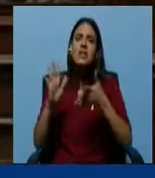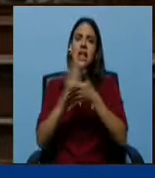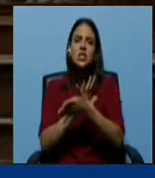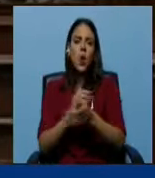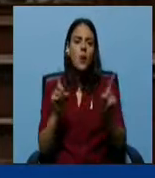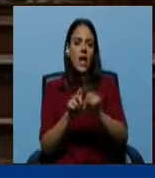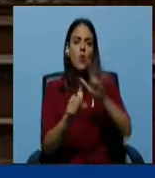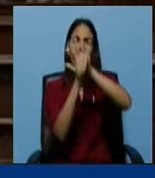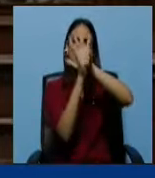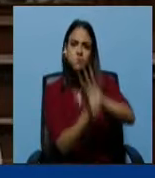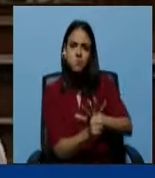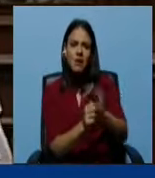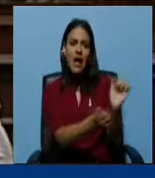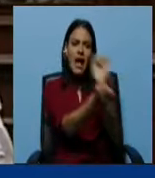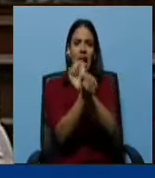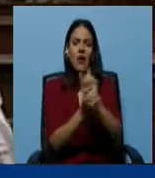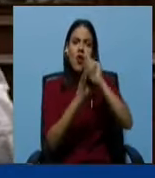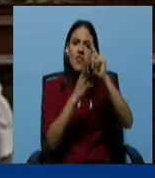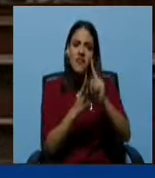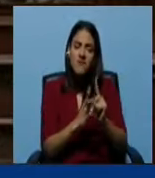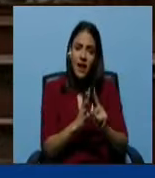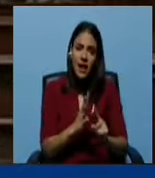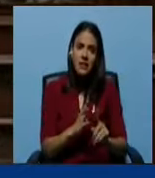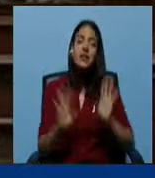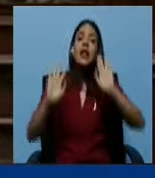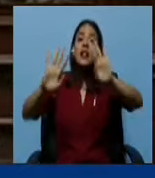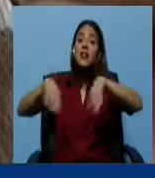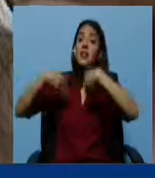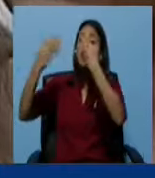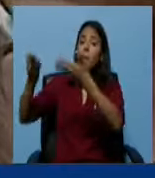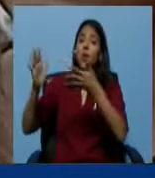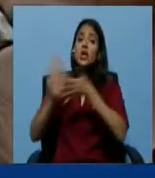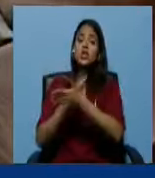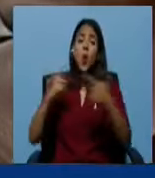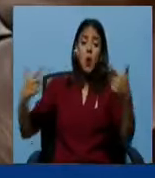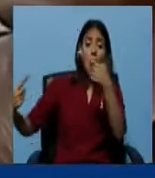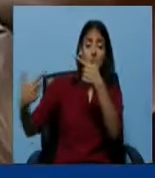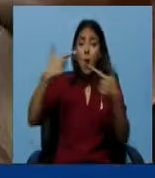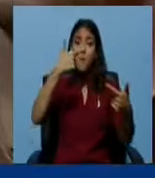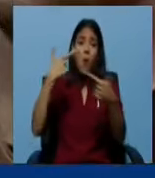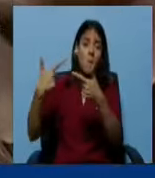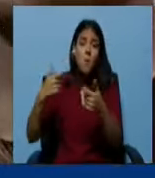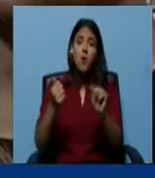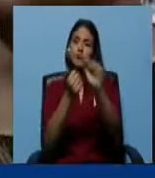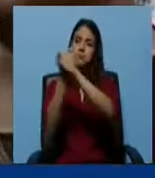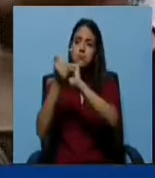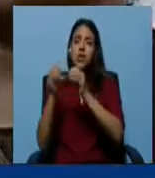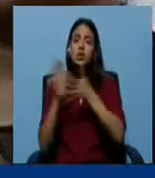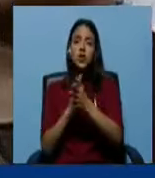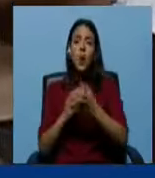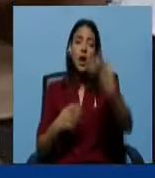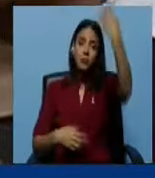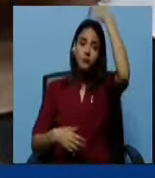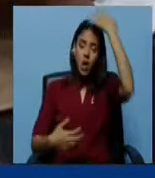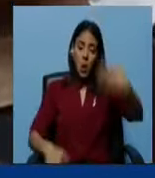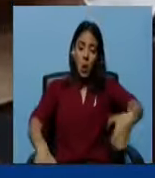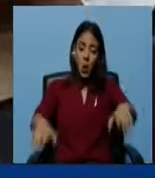vía del esclavismo. Luego el surgimiento del feudalismo y en el